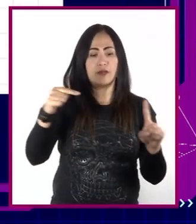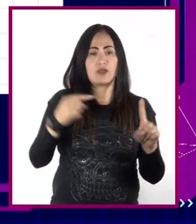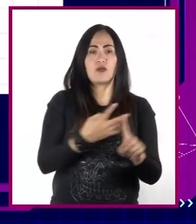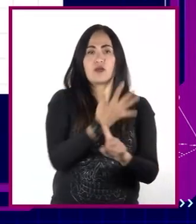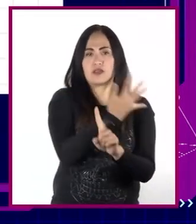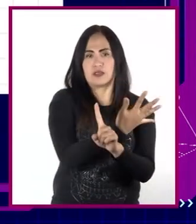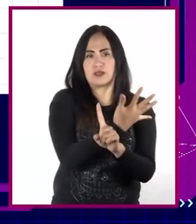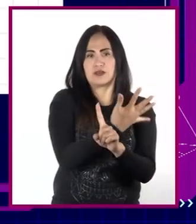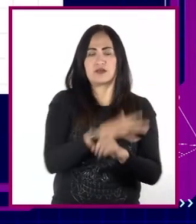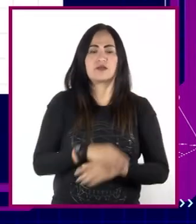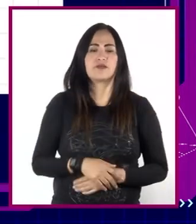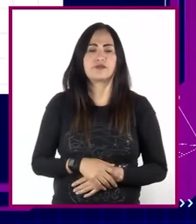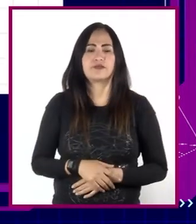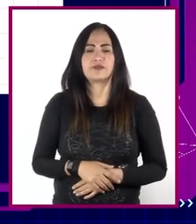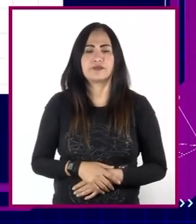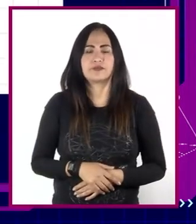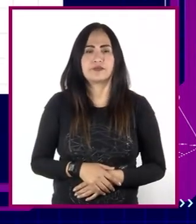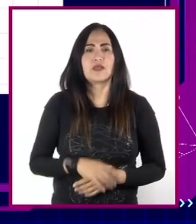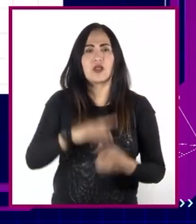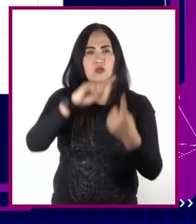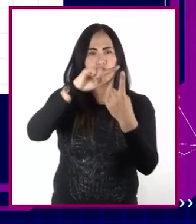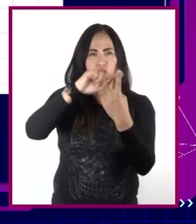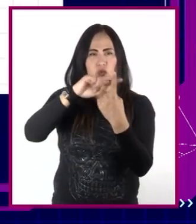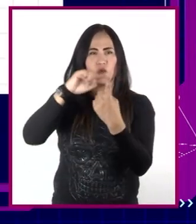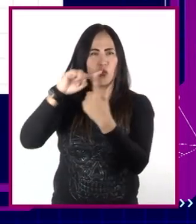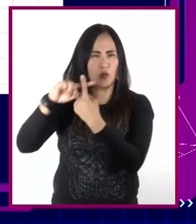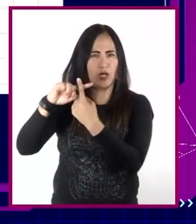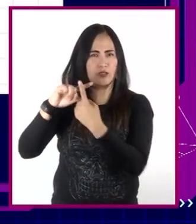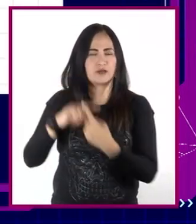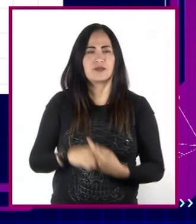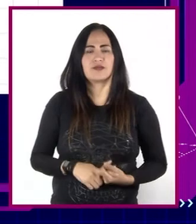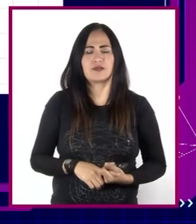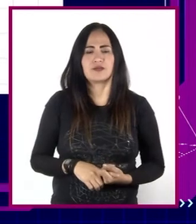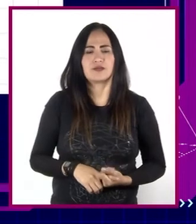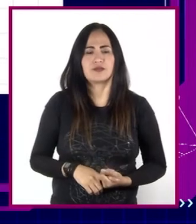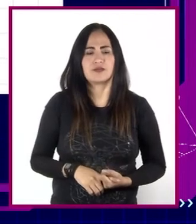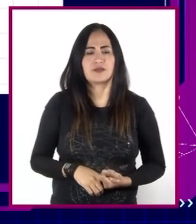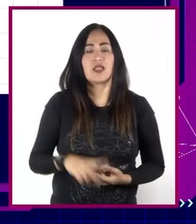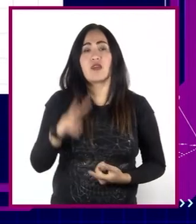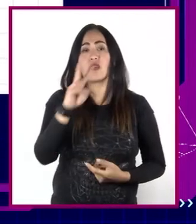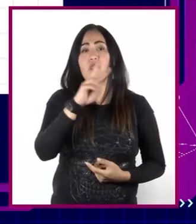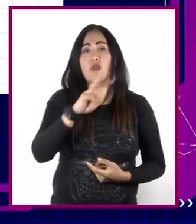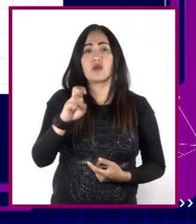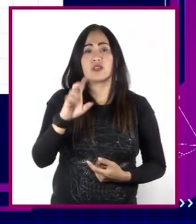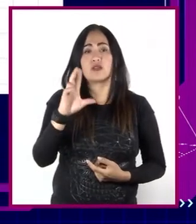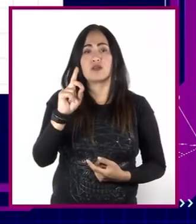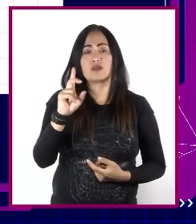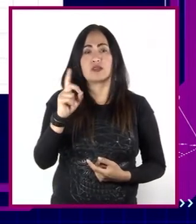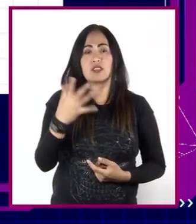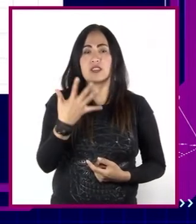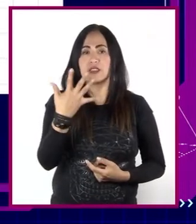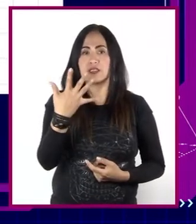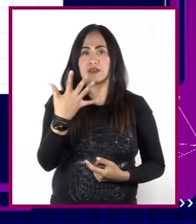5. Al sumar las diferentes cantidades, el resultado que obtenemos es 235.